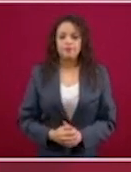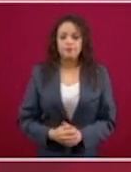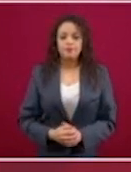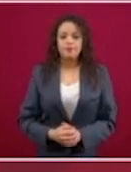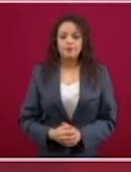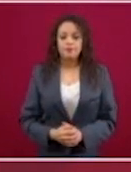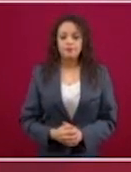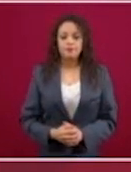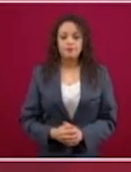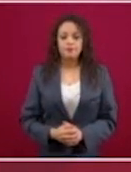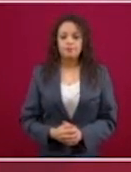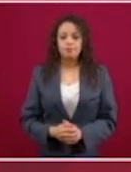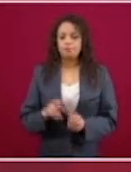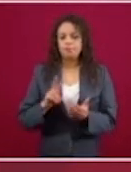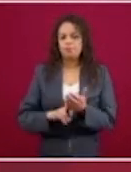con un monto.